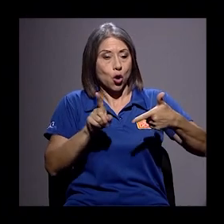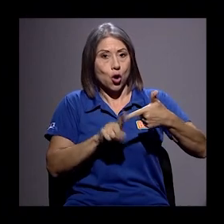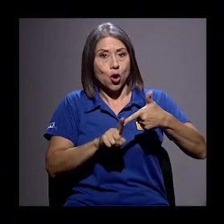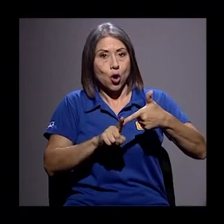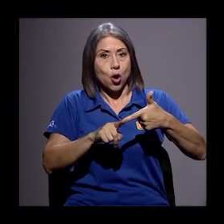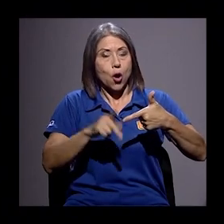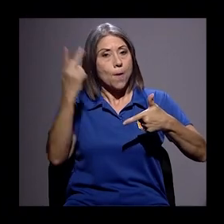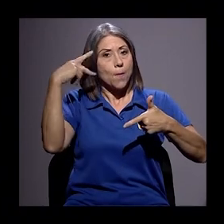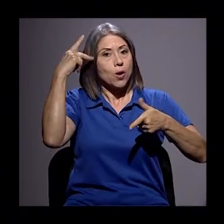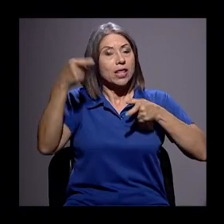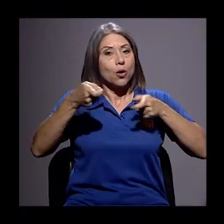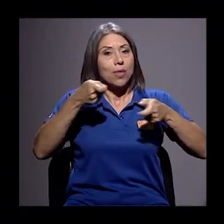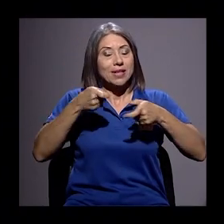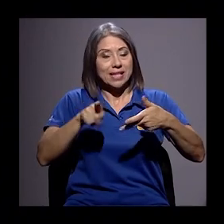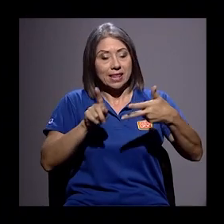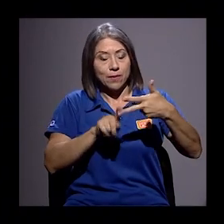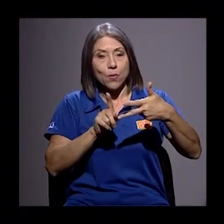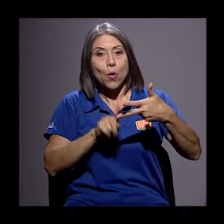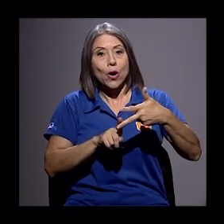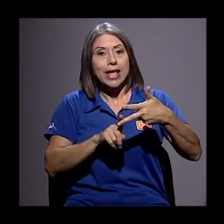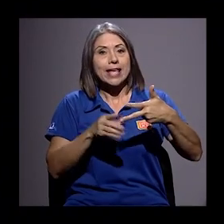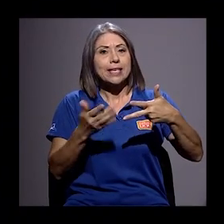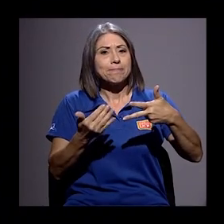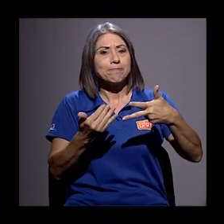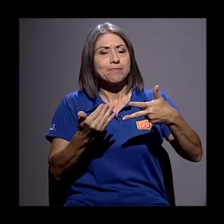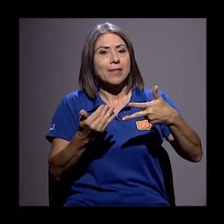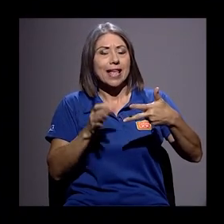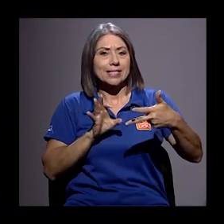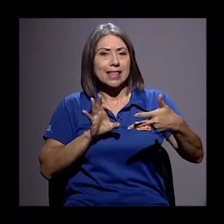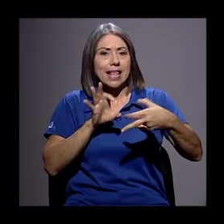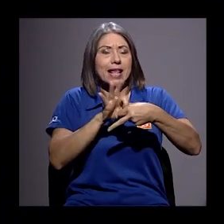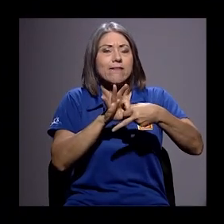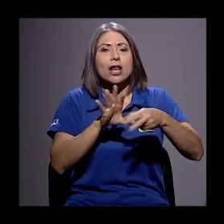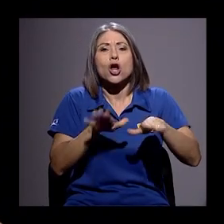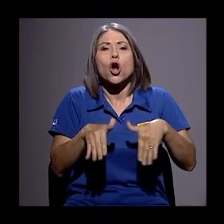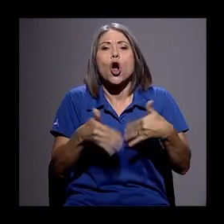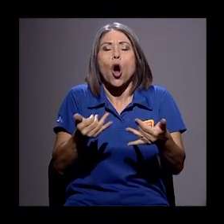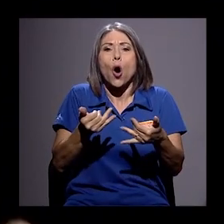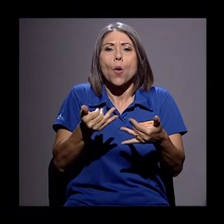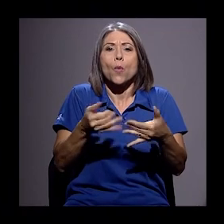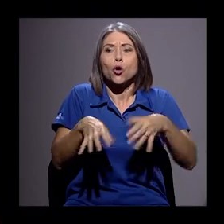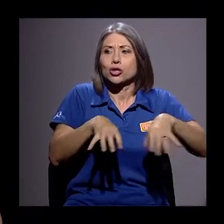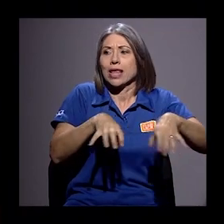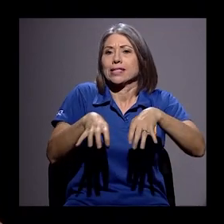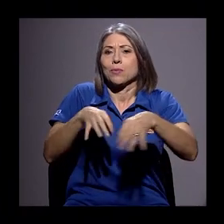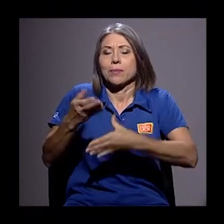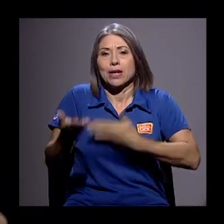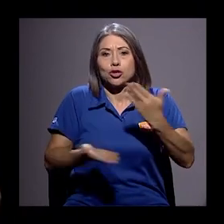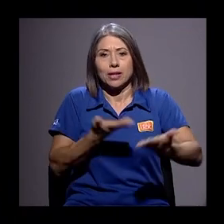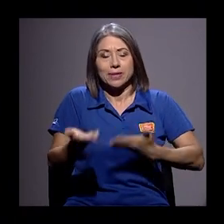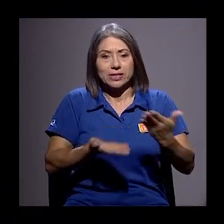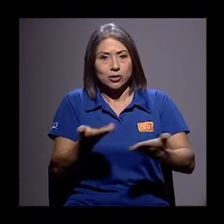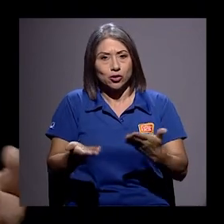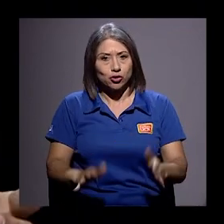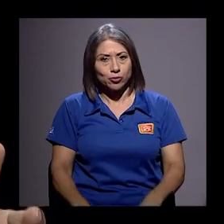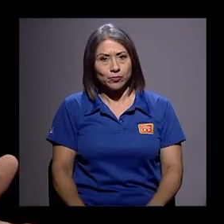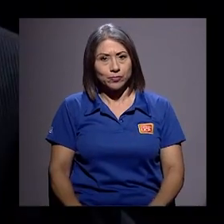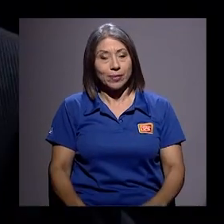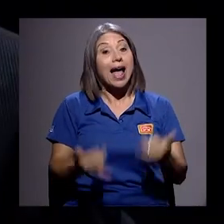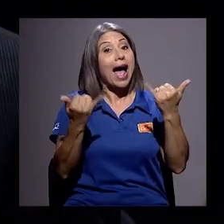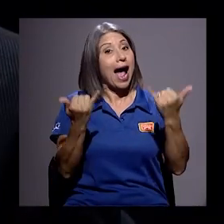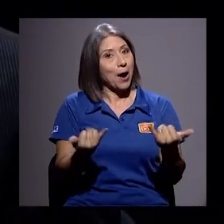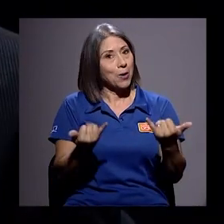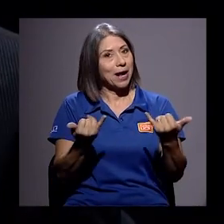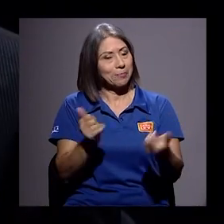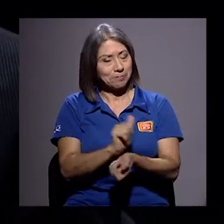político administrativo y el tercero tiene que ver sistemáticamente con cómo se desenvuelven los servicios ahora vamos a dar un salto porque